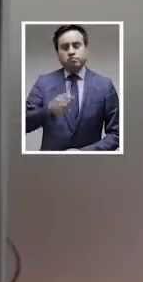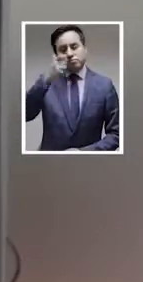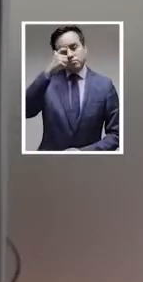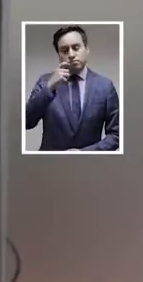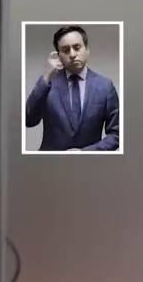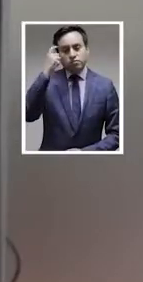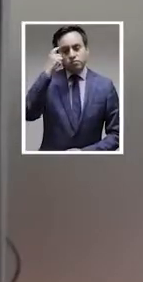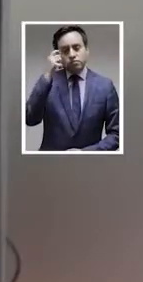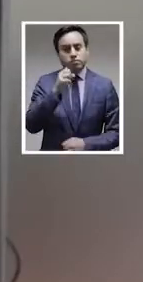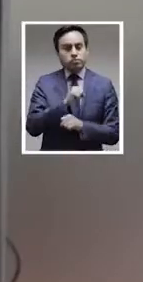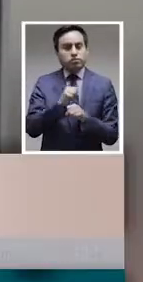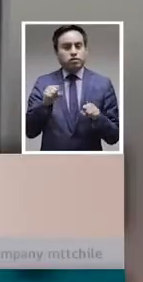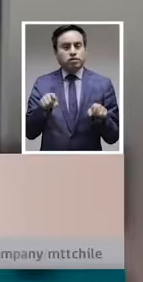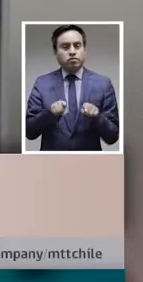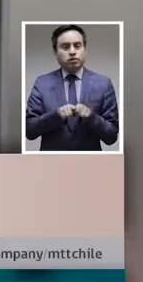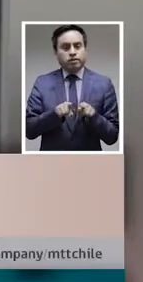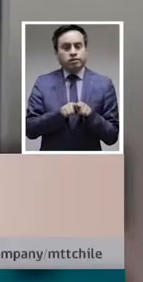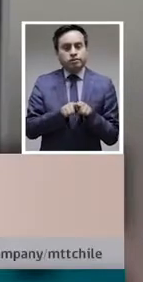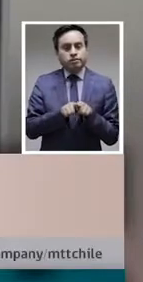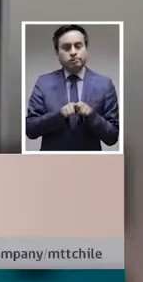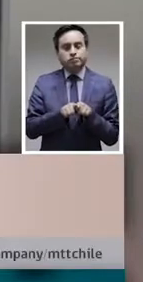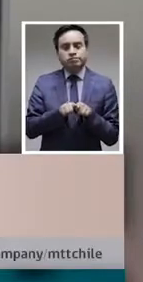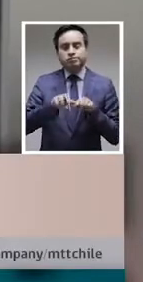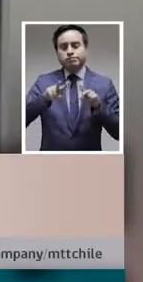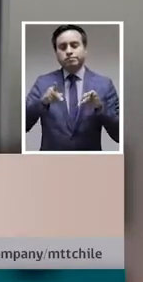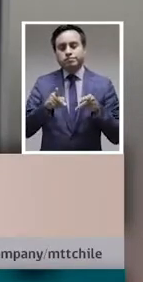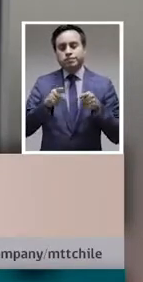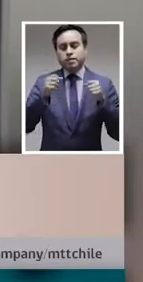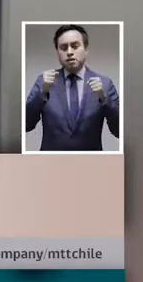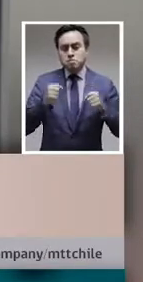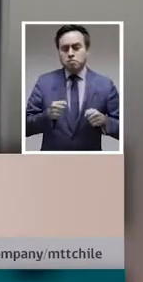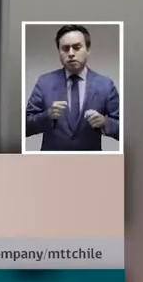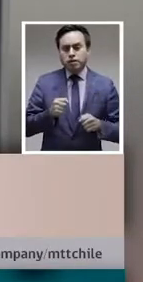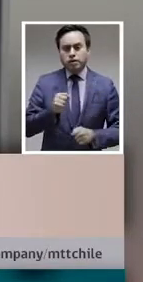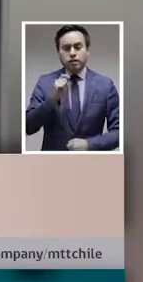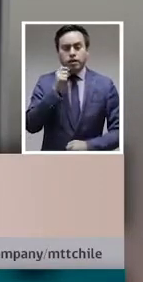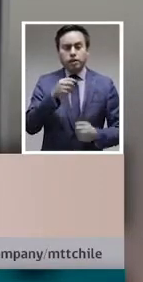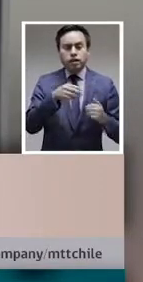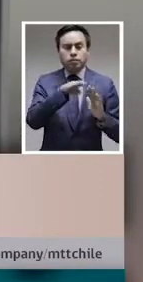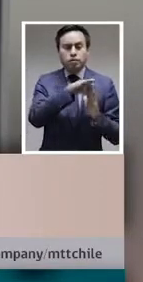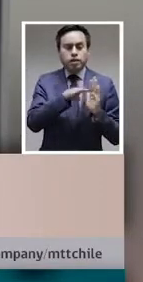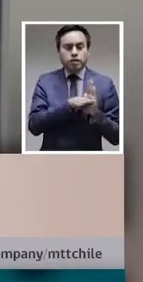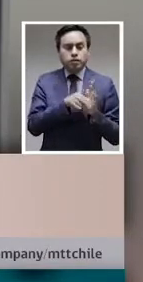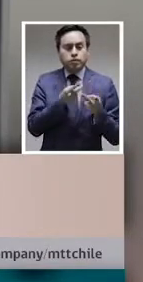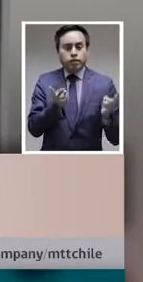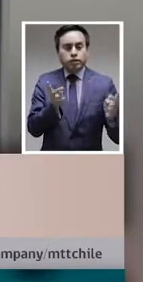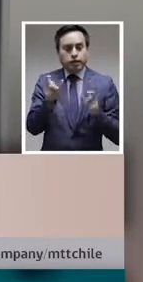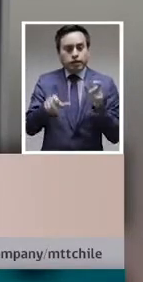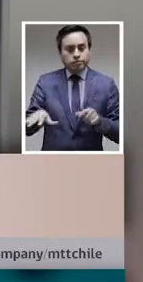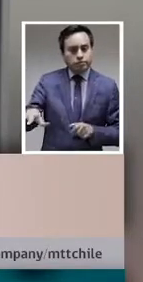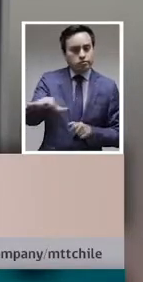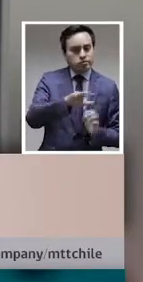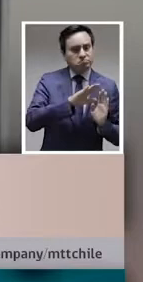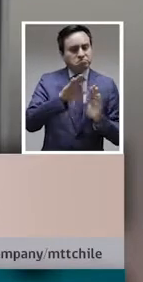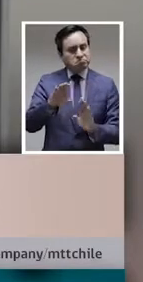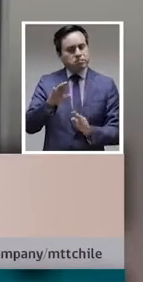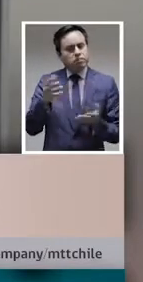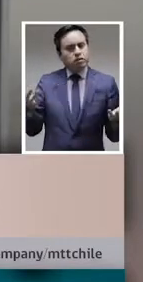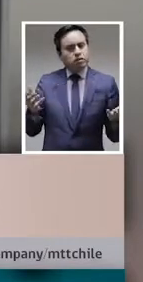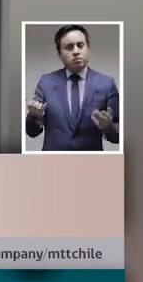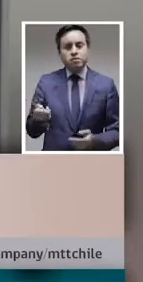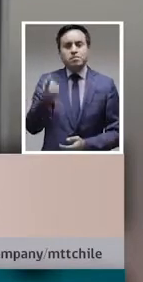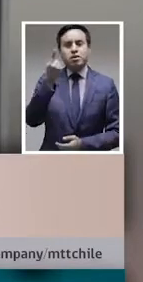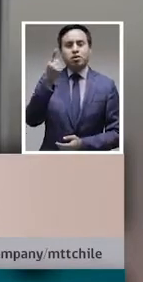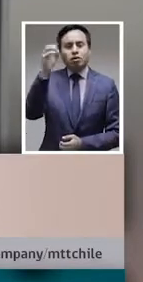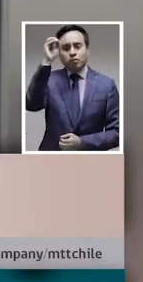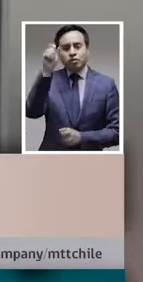Podría pensar que se puedan definir políticas públicas sin tener la